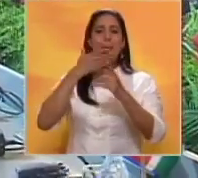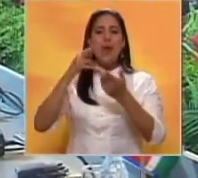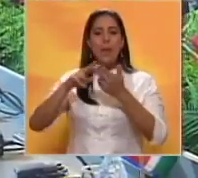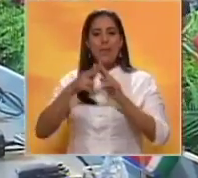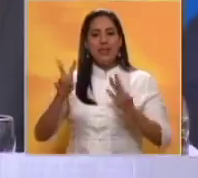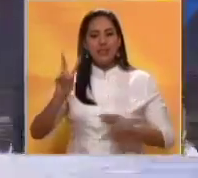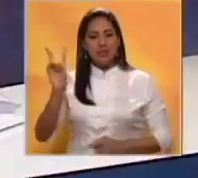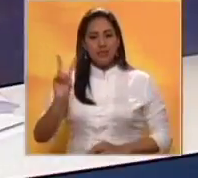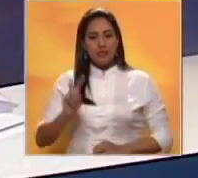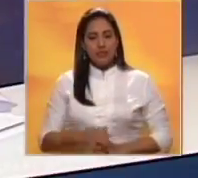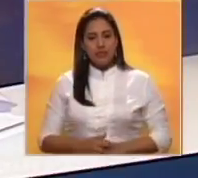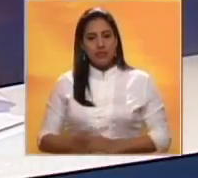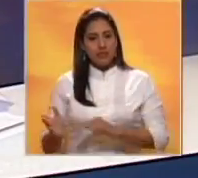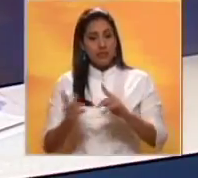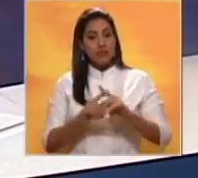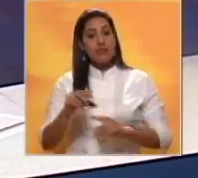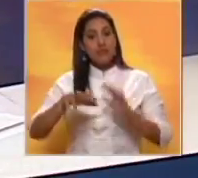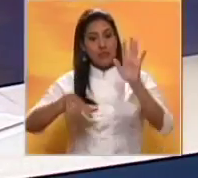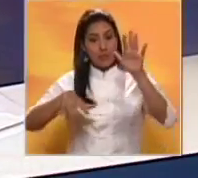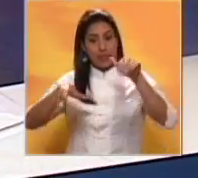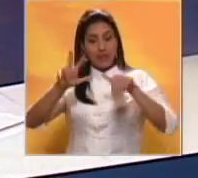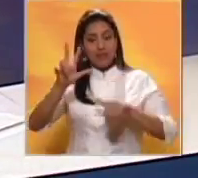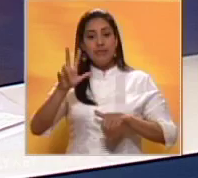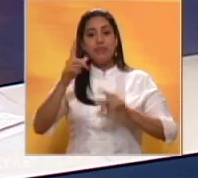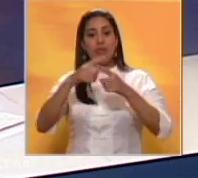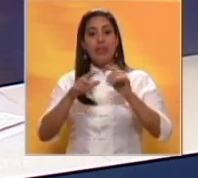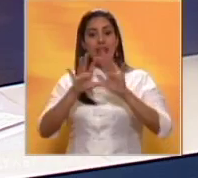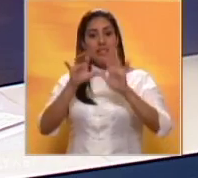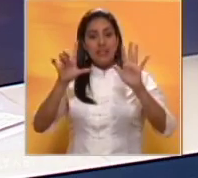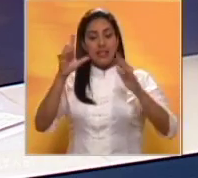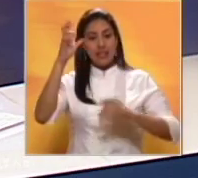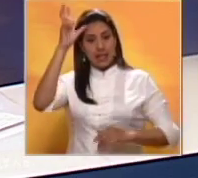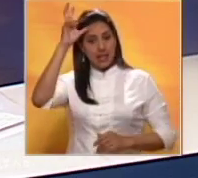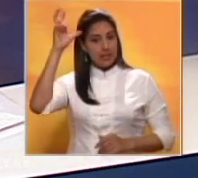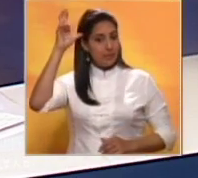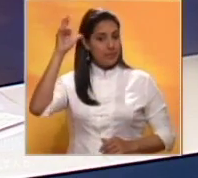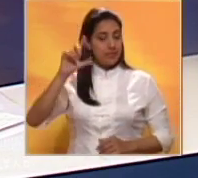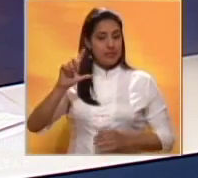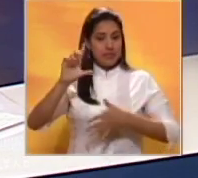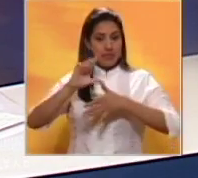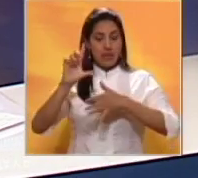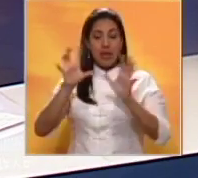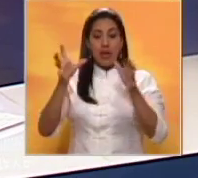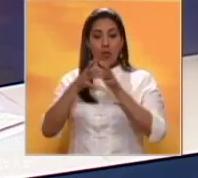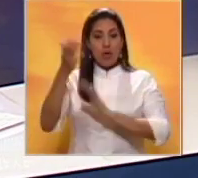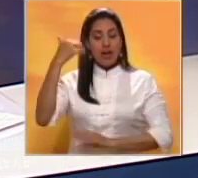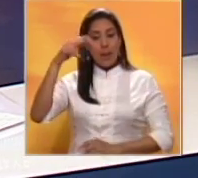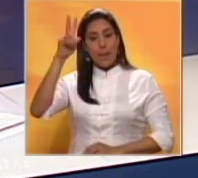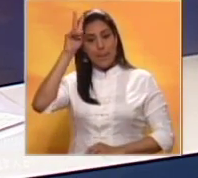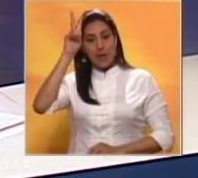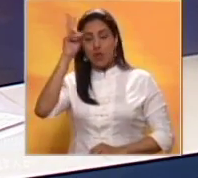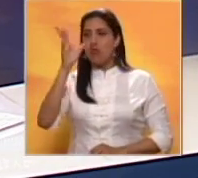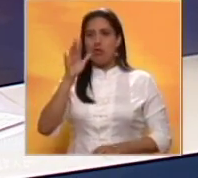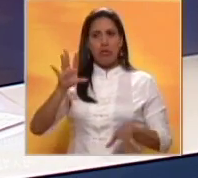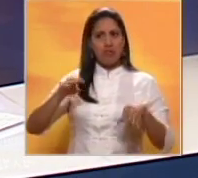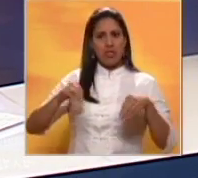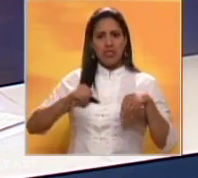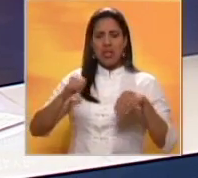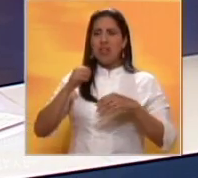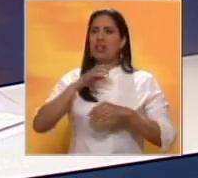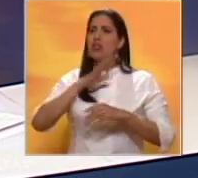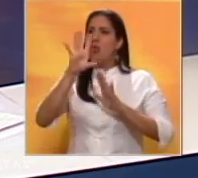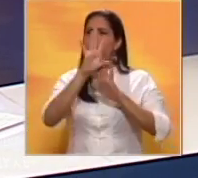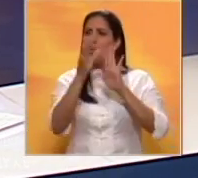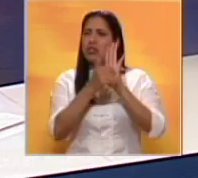Venezuela. Y 13 de los 17 cancilleres de América que se reunieron en Perú anunciaron que no reconocerán a la